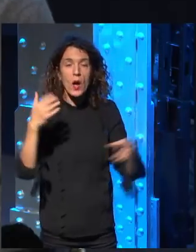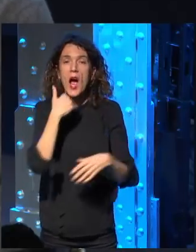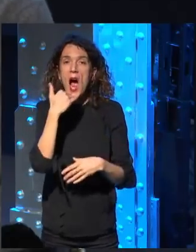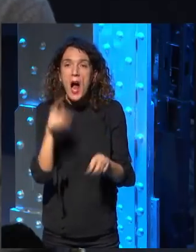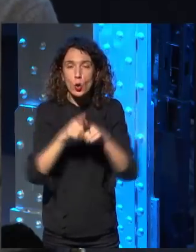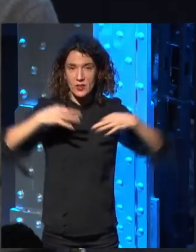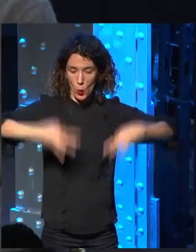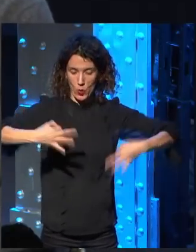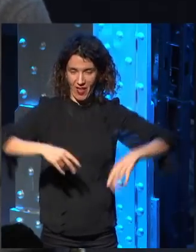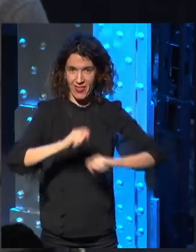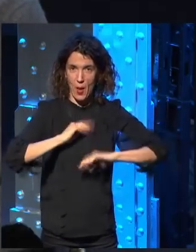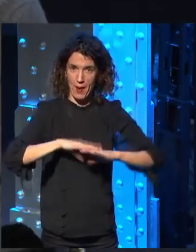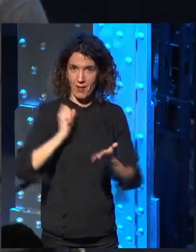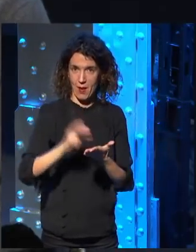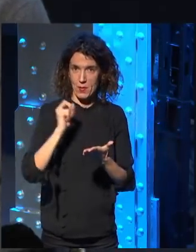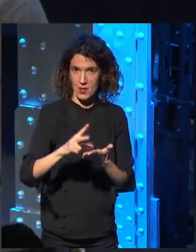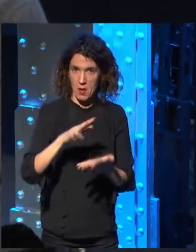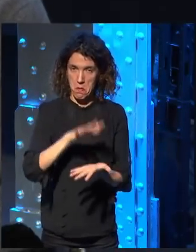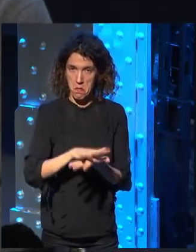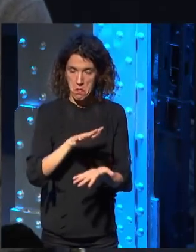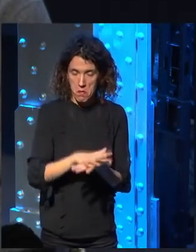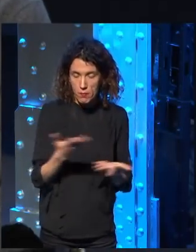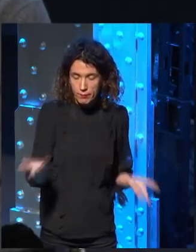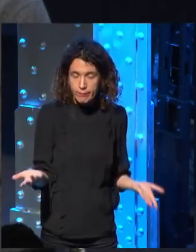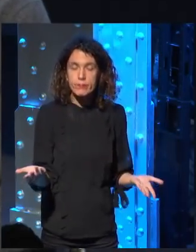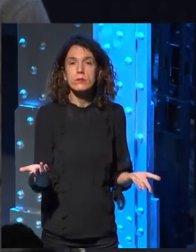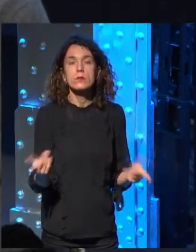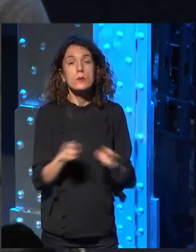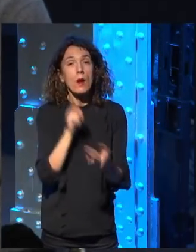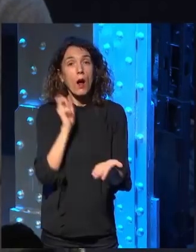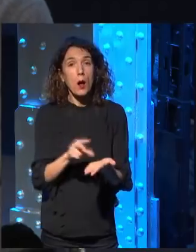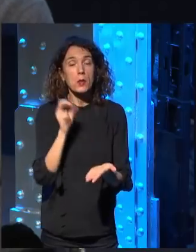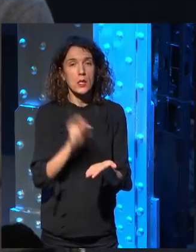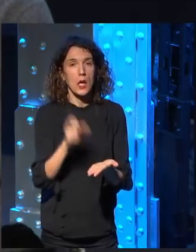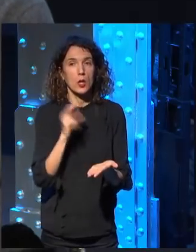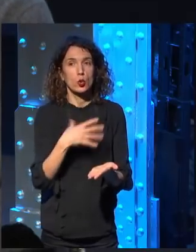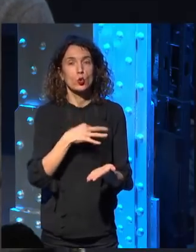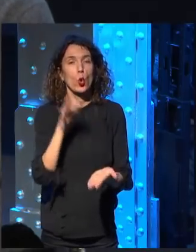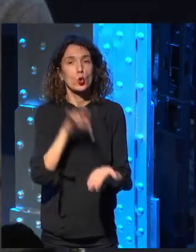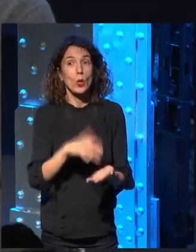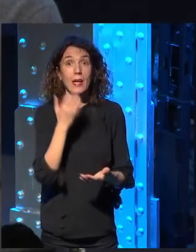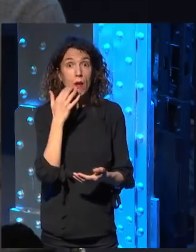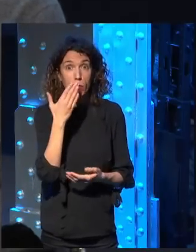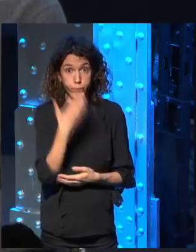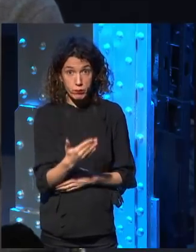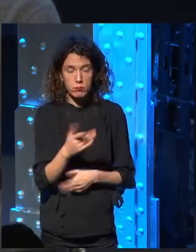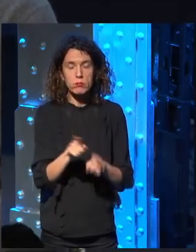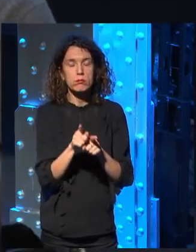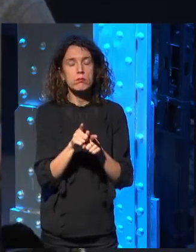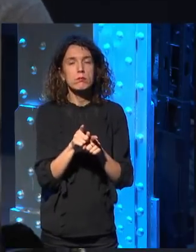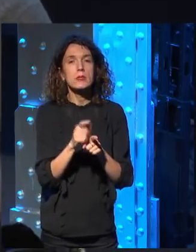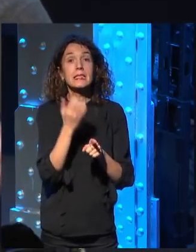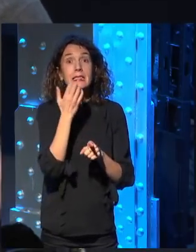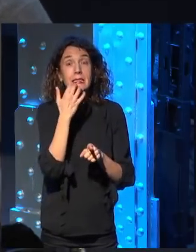cierta seguridad, ¿no? Entonces, la caminata solo puede producirse de verdad a partir